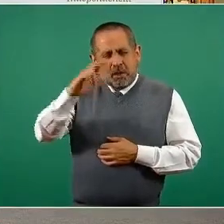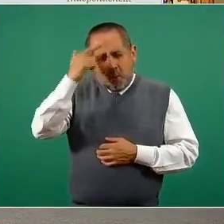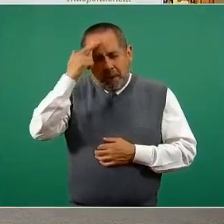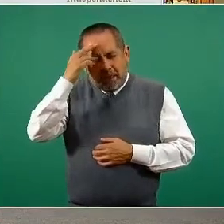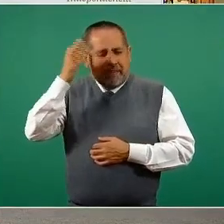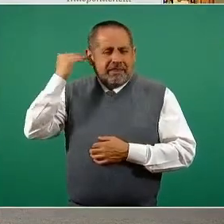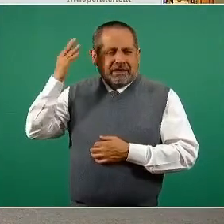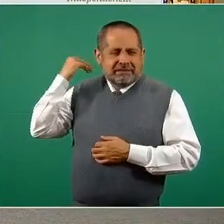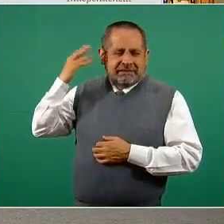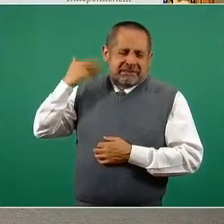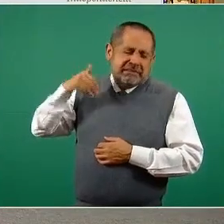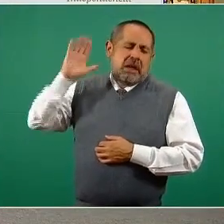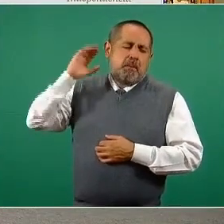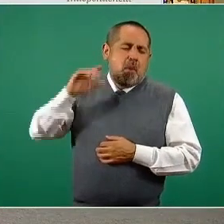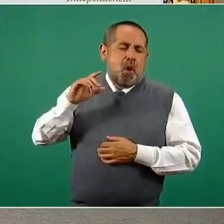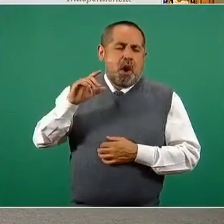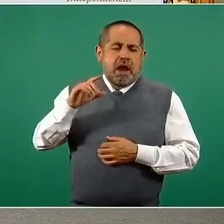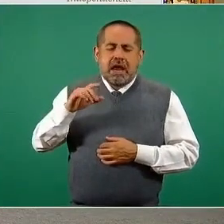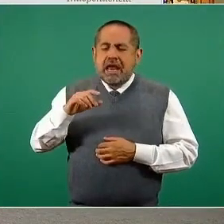llamada española,